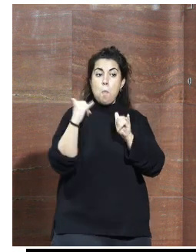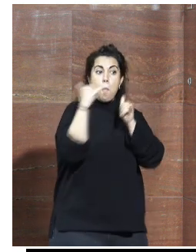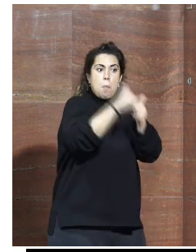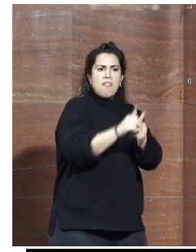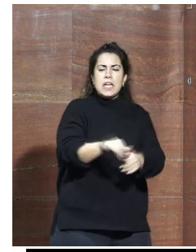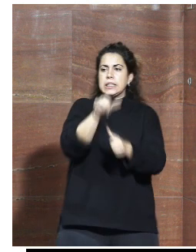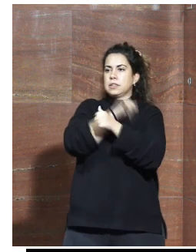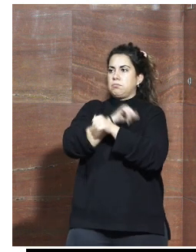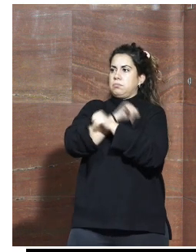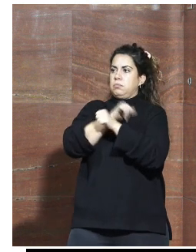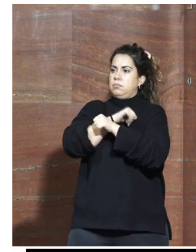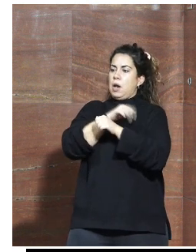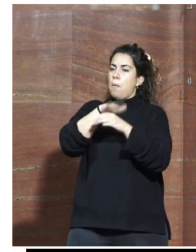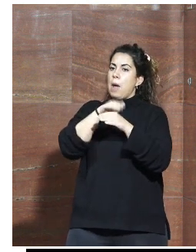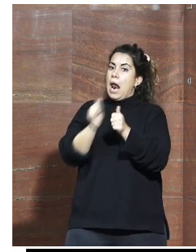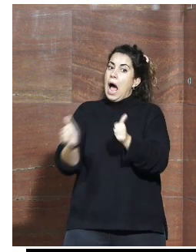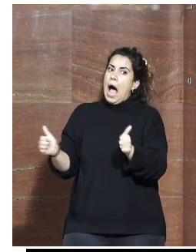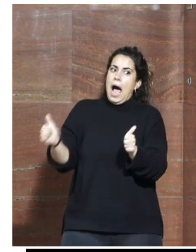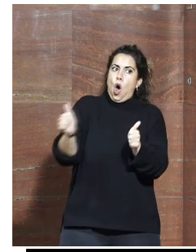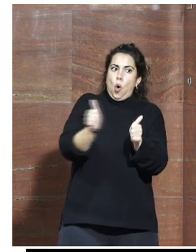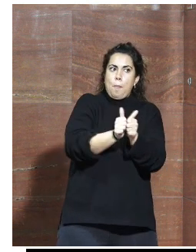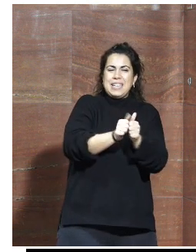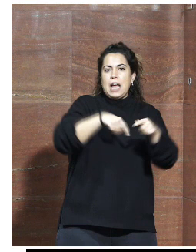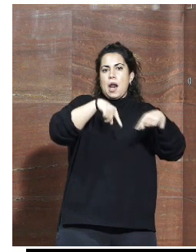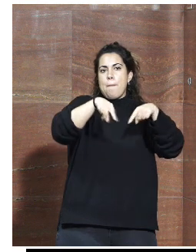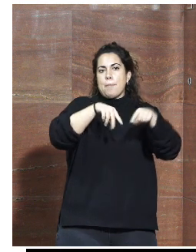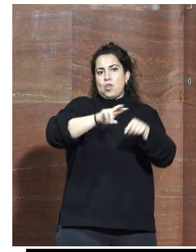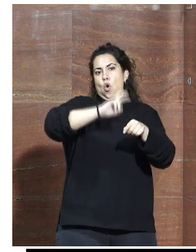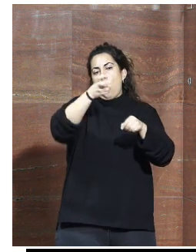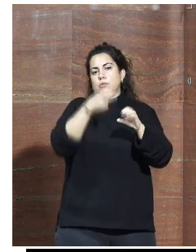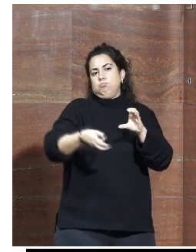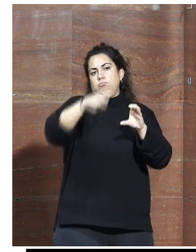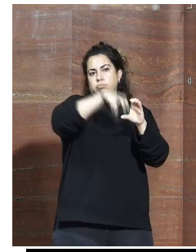llevarte por lo menos hasta el medio de transporte siguiente, ¿no?